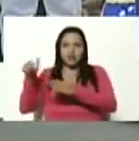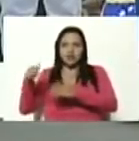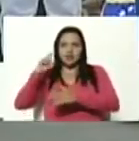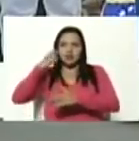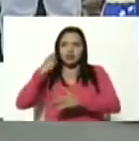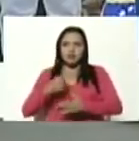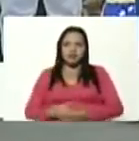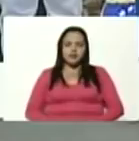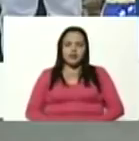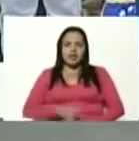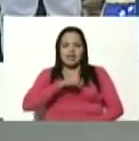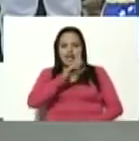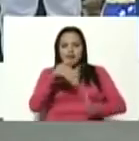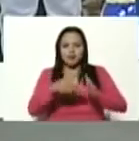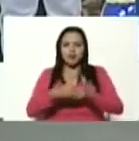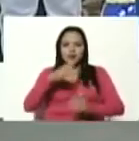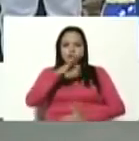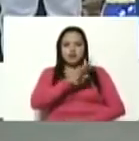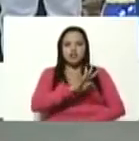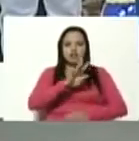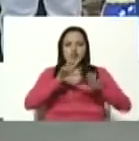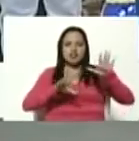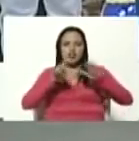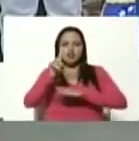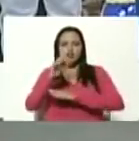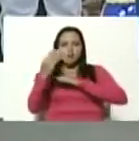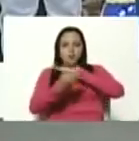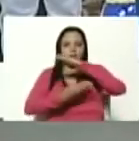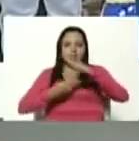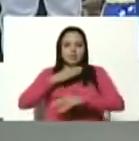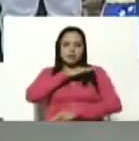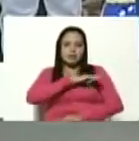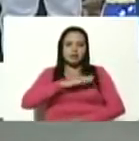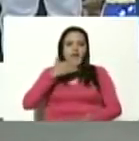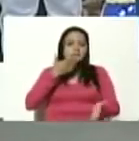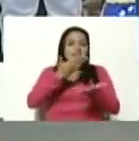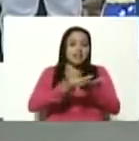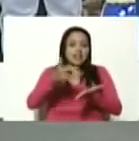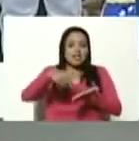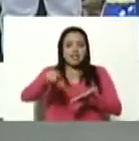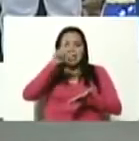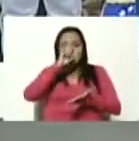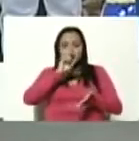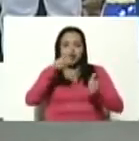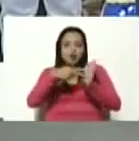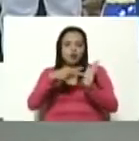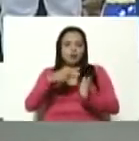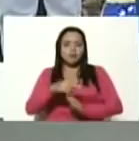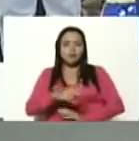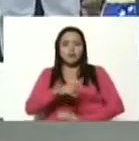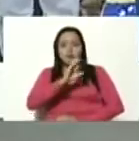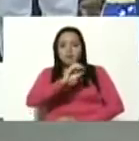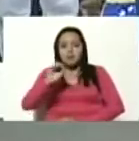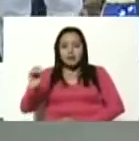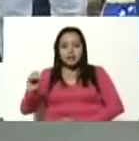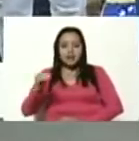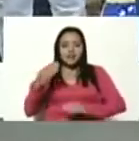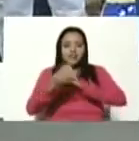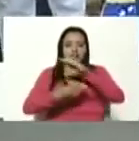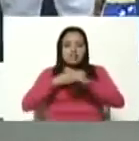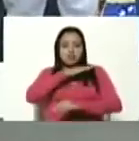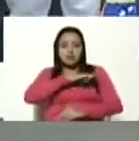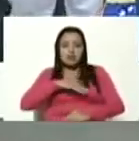de las 1.481 bases de misiones que usted ha pedido, y para este año 2.000 bases de misiones. Vamos a hacer un recorrido por